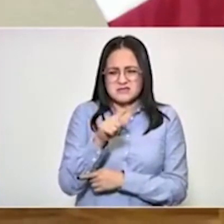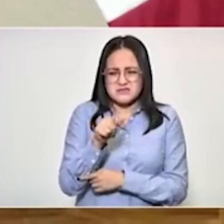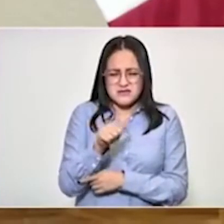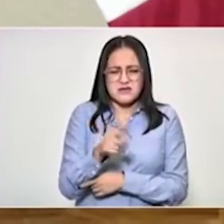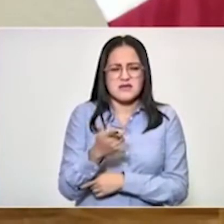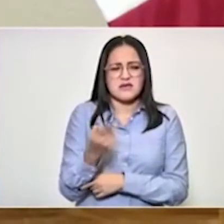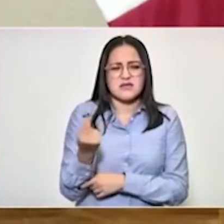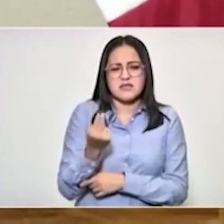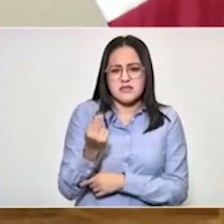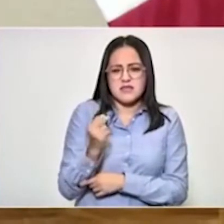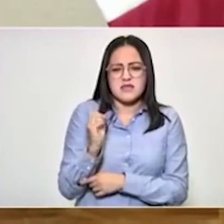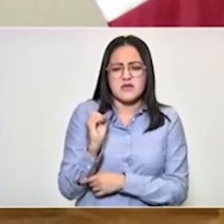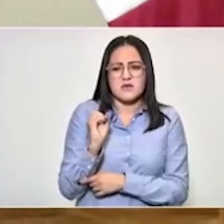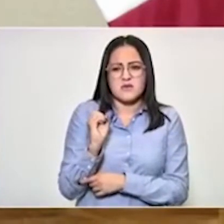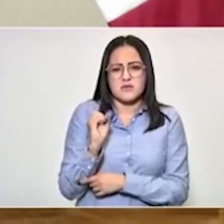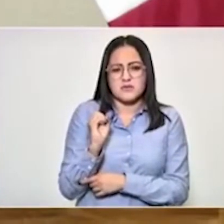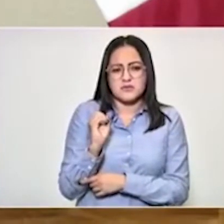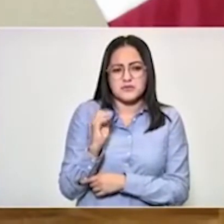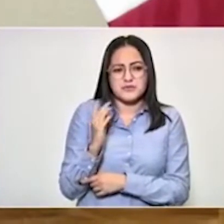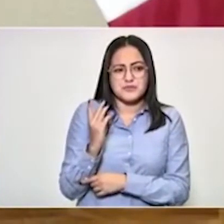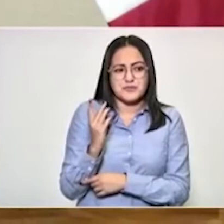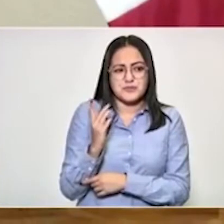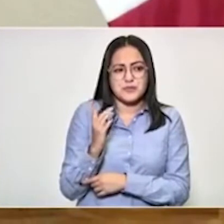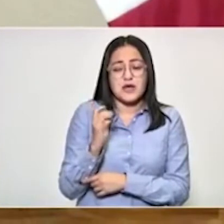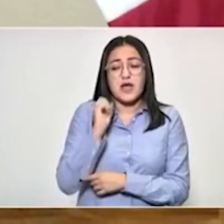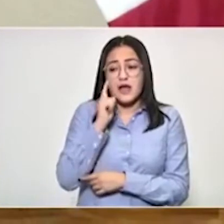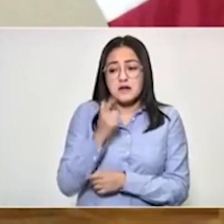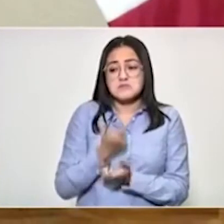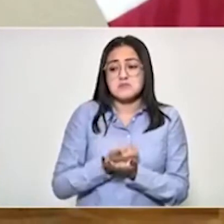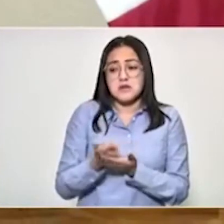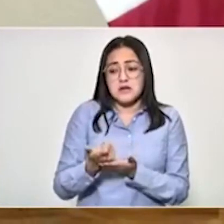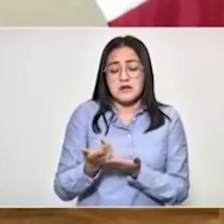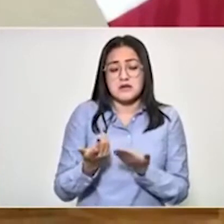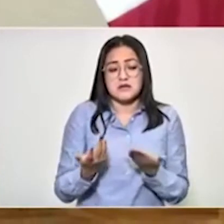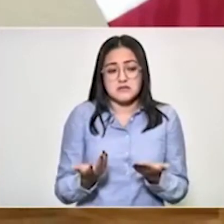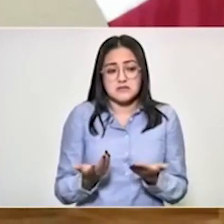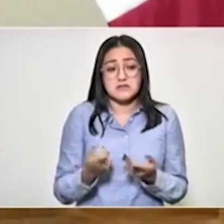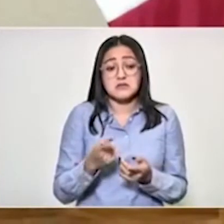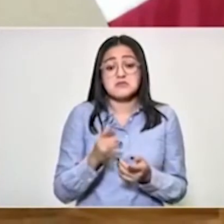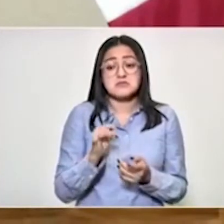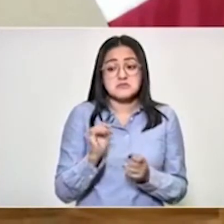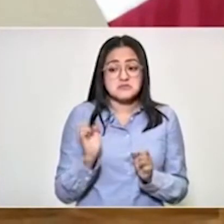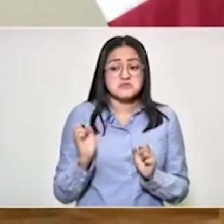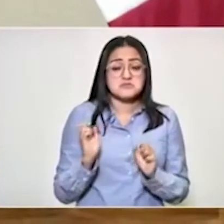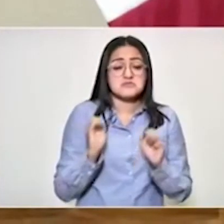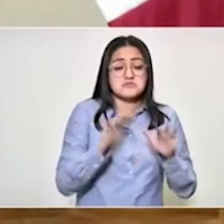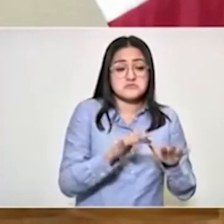necesidad por una dádiva participen